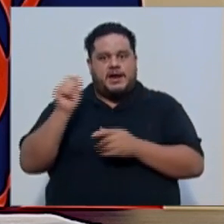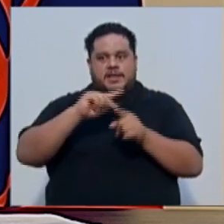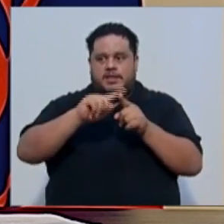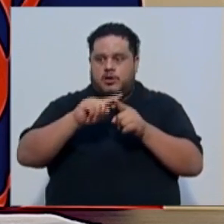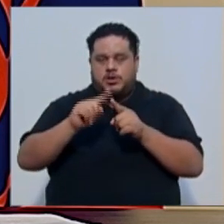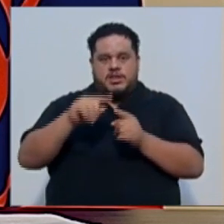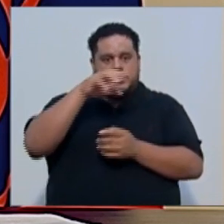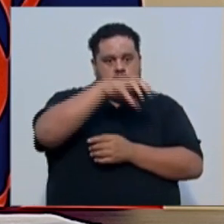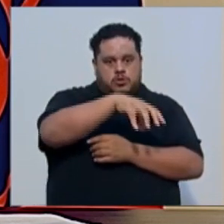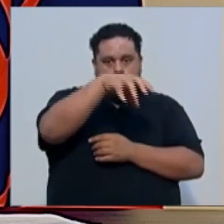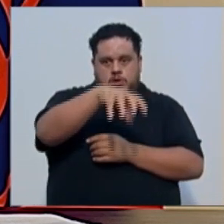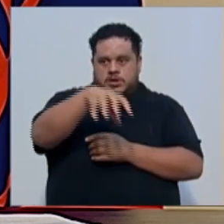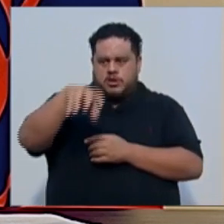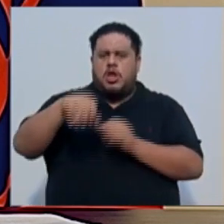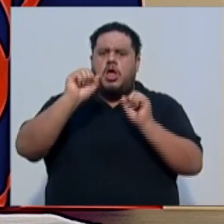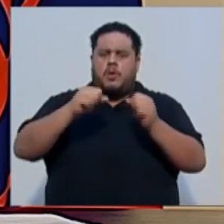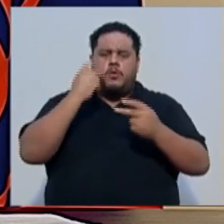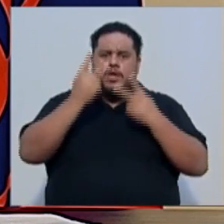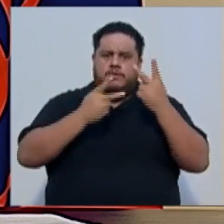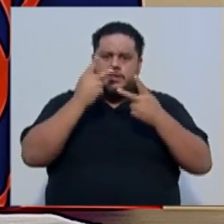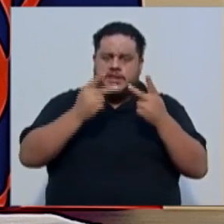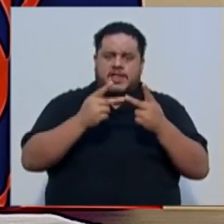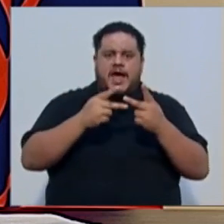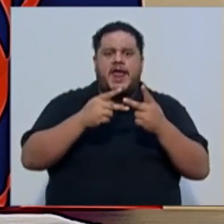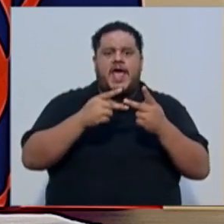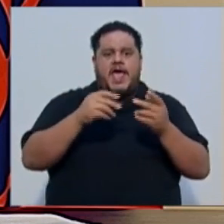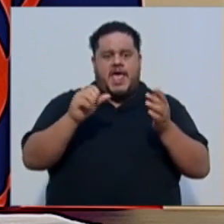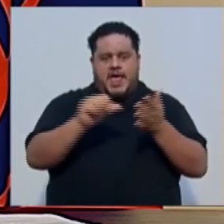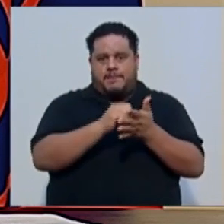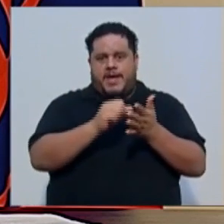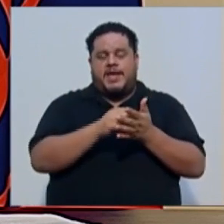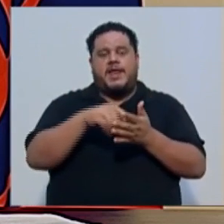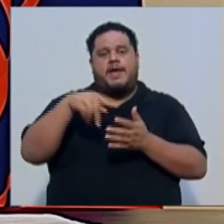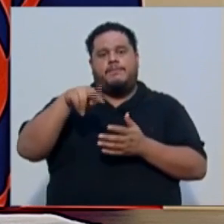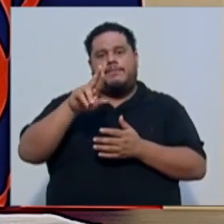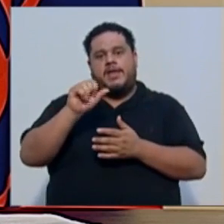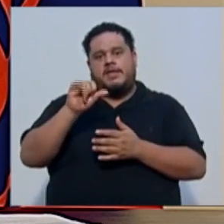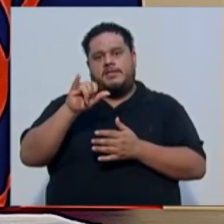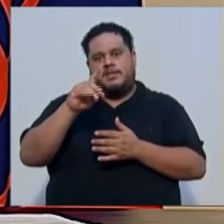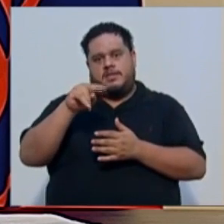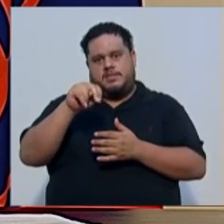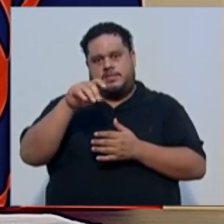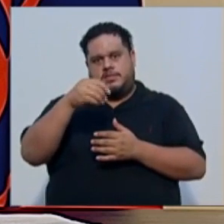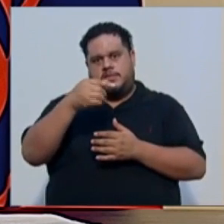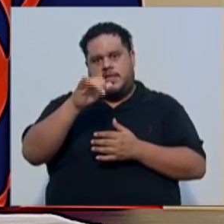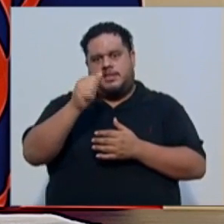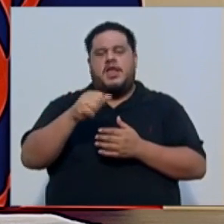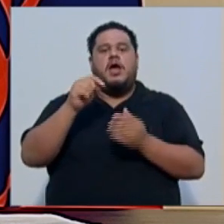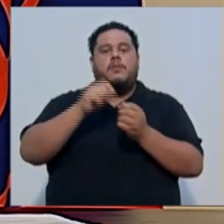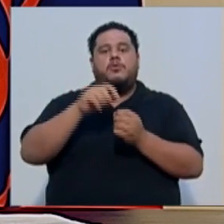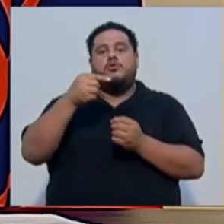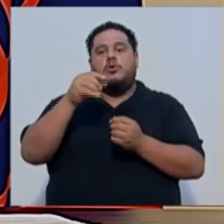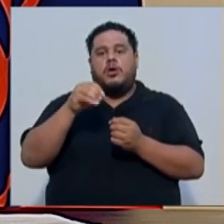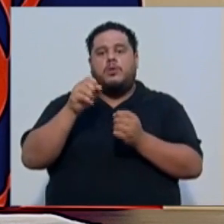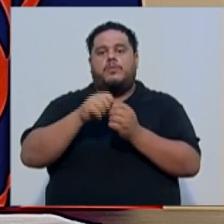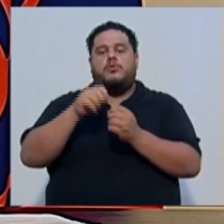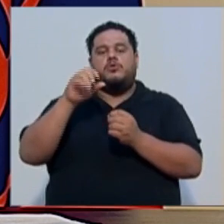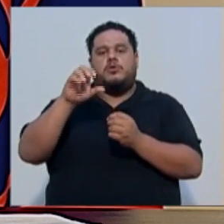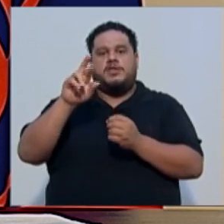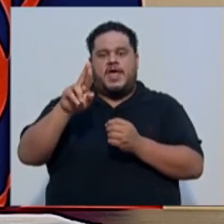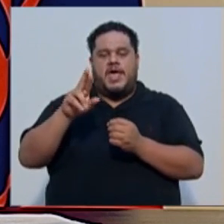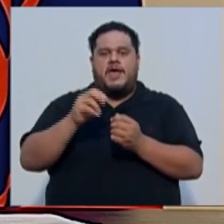distintos cantones. Puede visitar el sitio presidencia.go.cr barra inclinada, alertas,